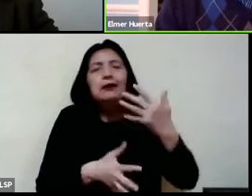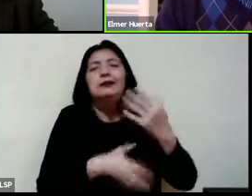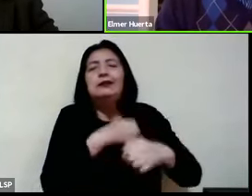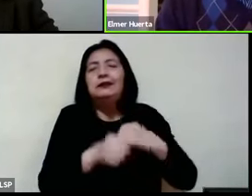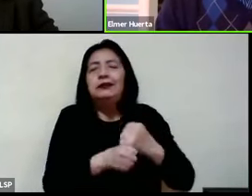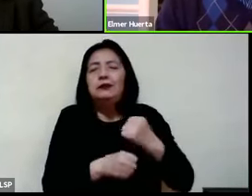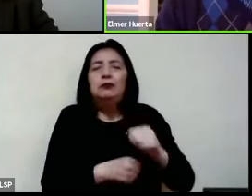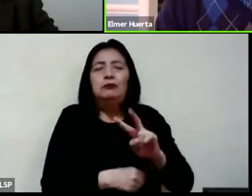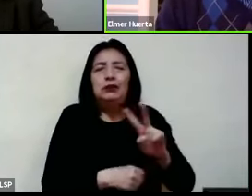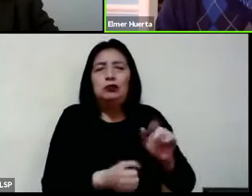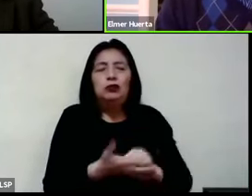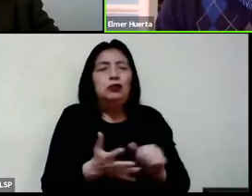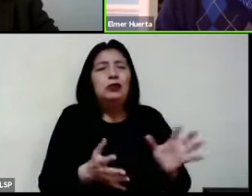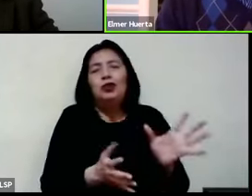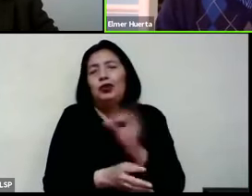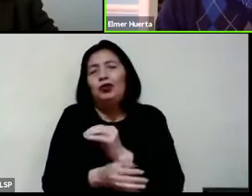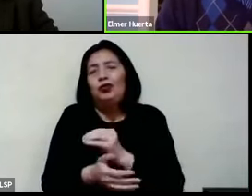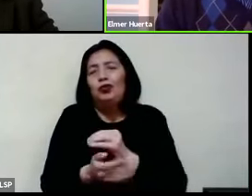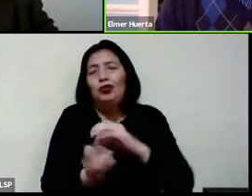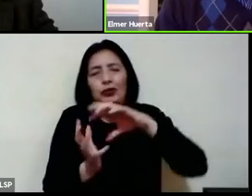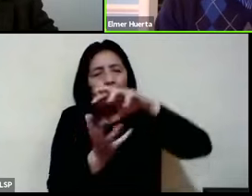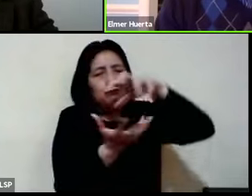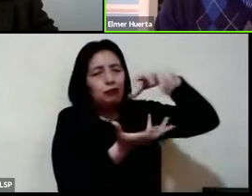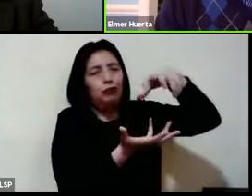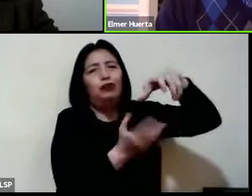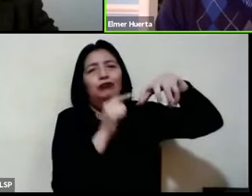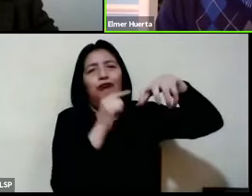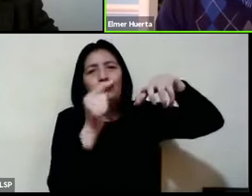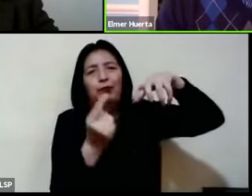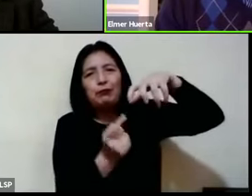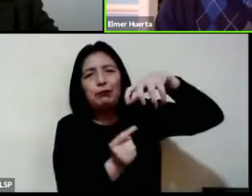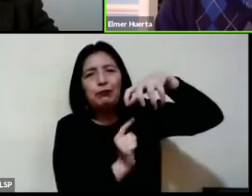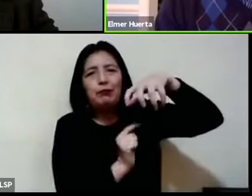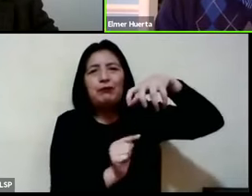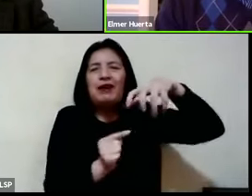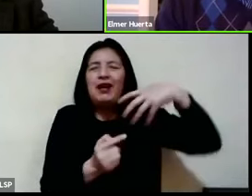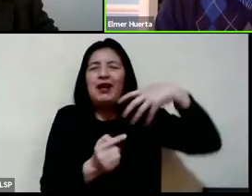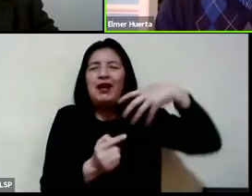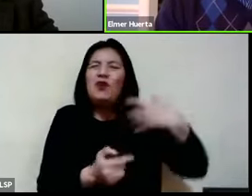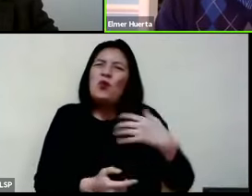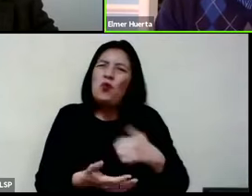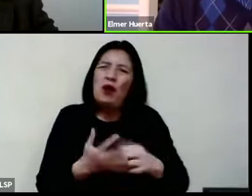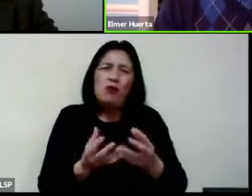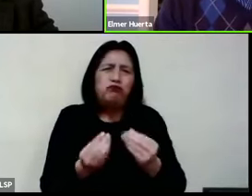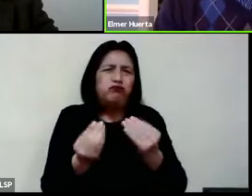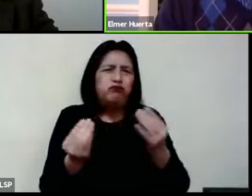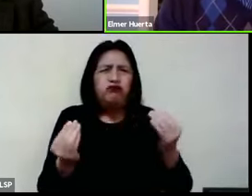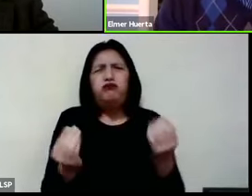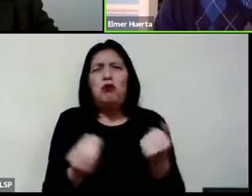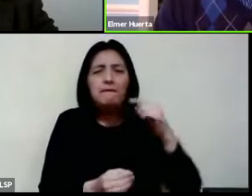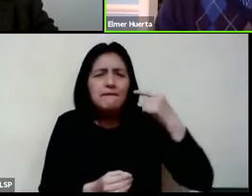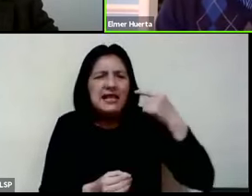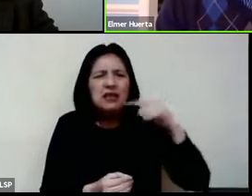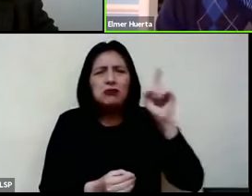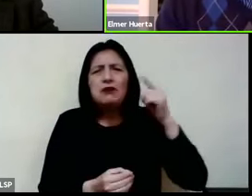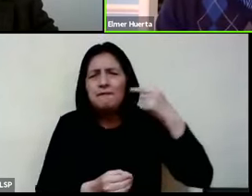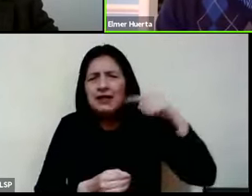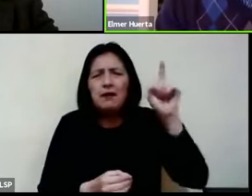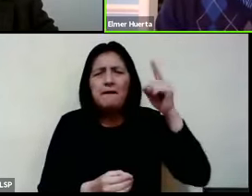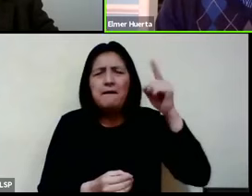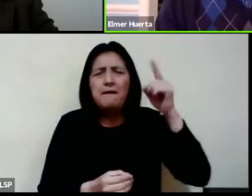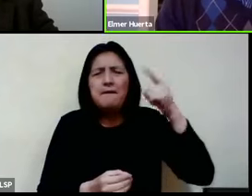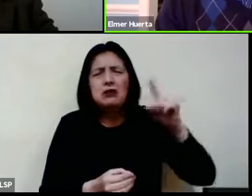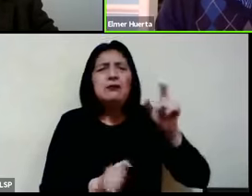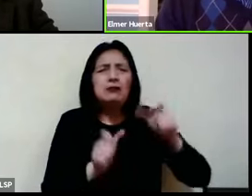que estamos inmersos en todo el planeta, que ha causado ya millones y millones de casos y más de 1